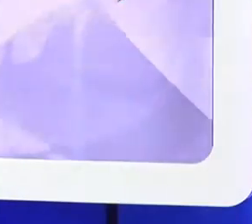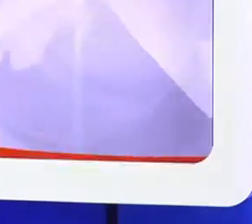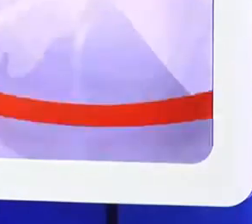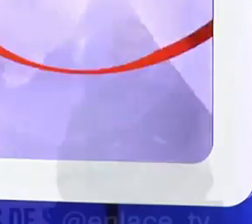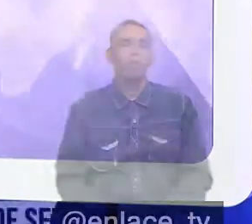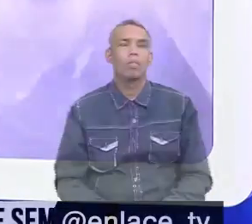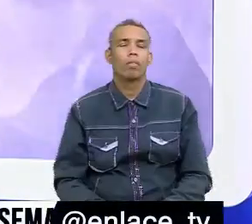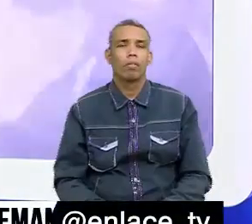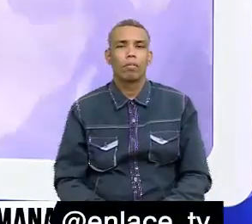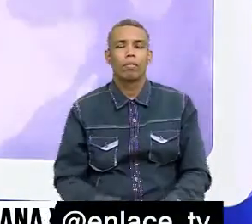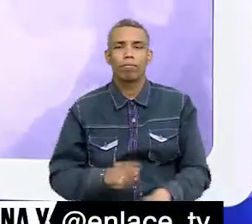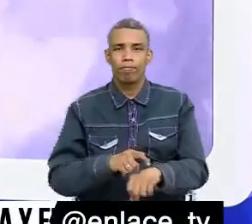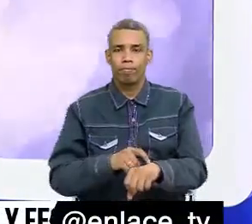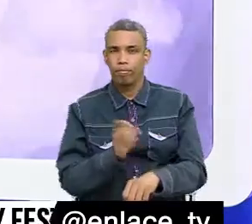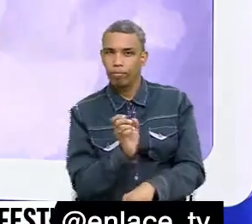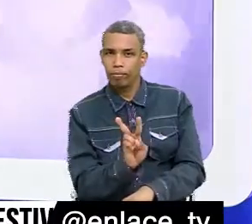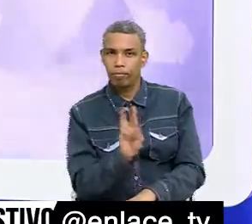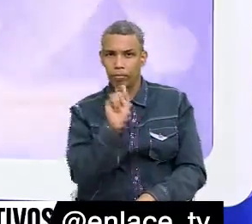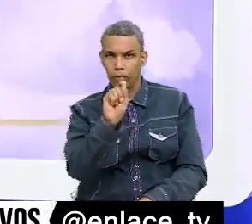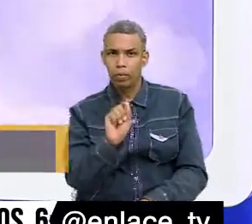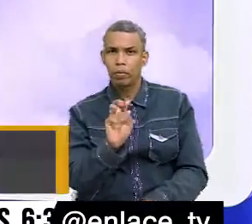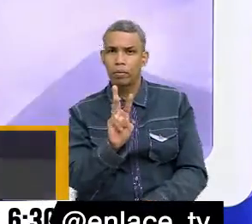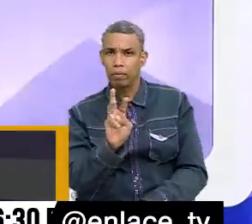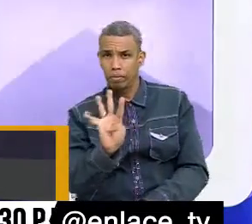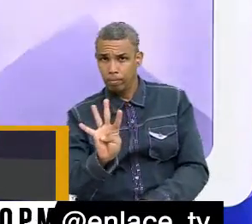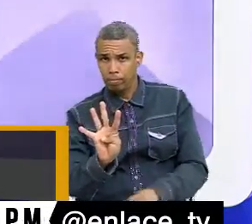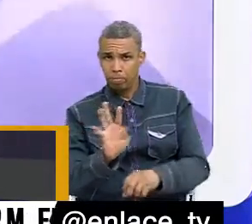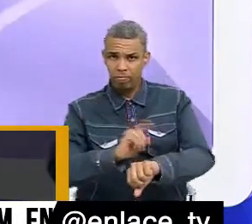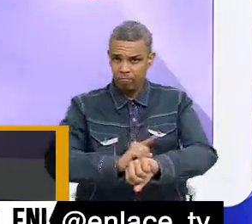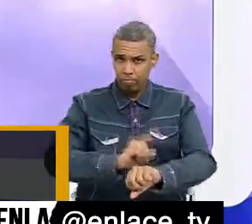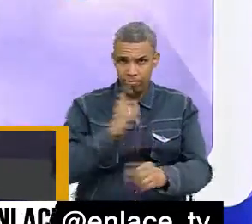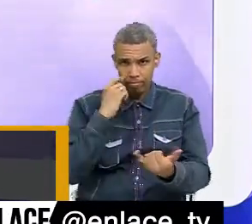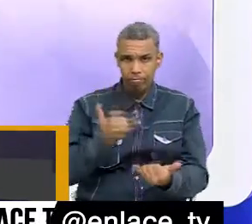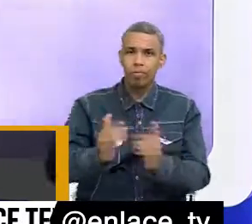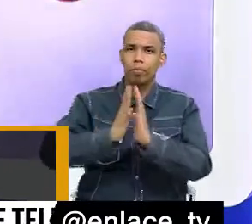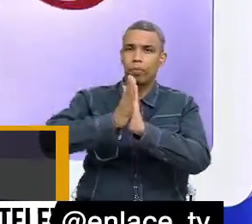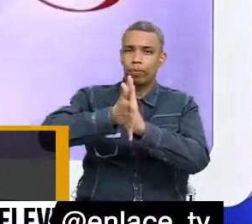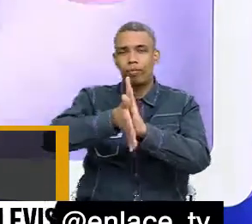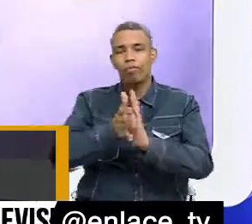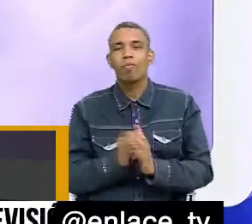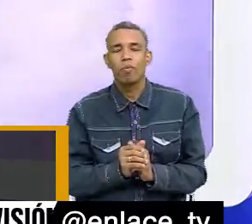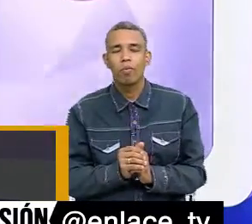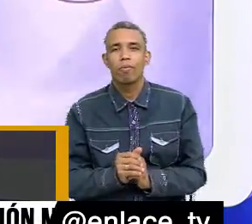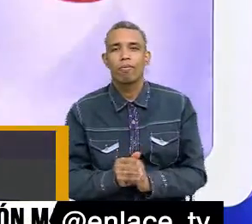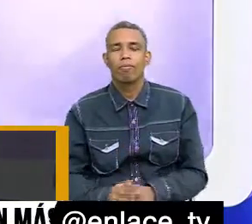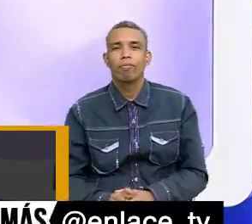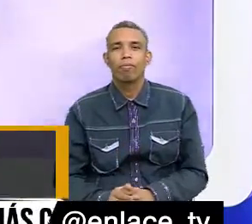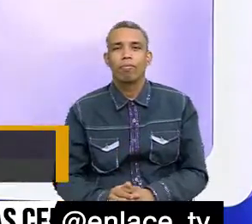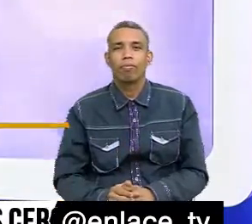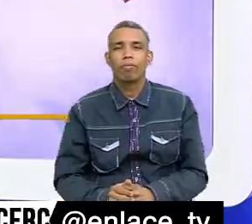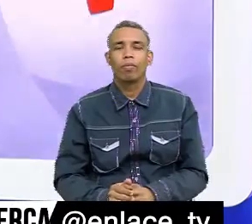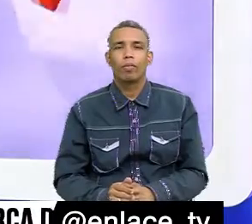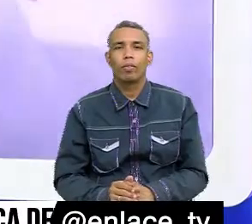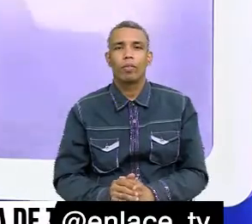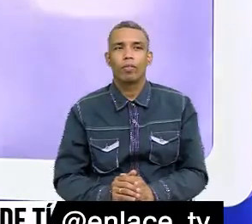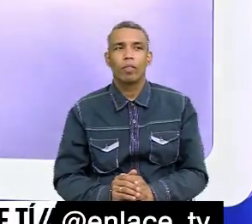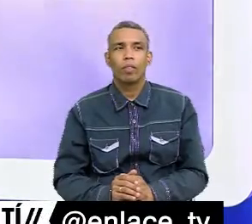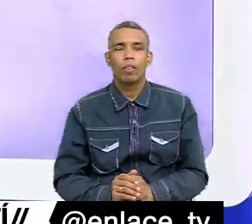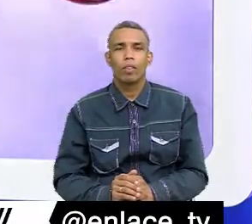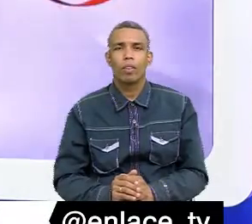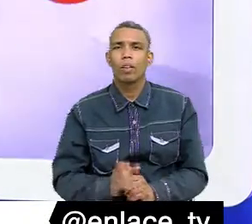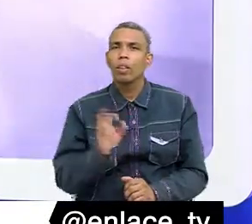12 del día, 34 minutos, llega la información deportiva, Enlace Noticias. Pónganse cómodos, esta es la información. Carlos Andrés Ramírez es